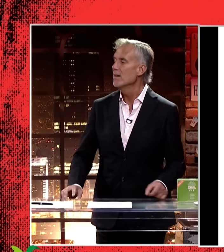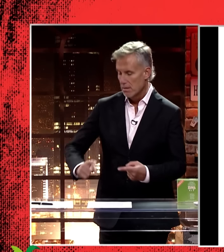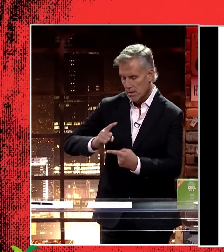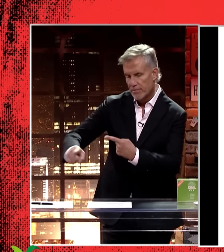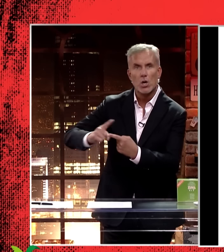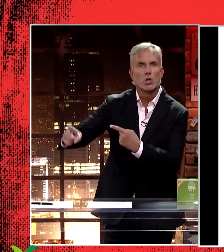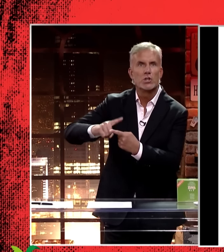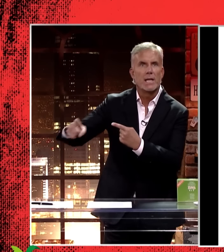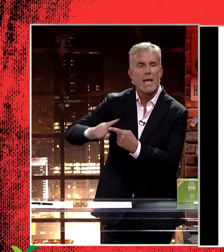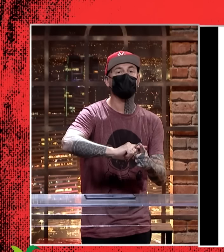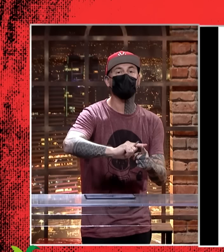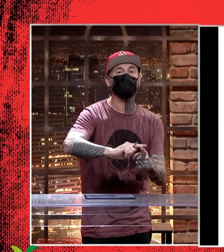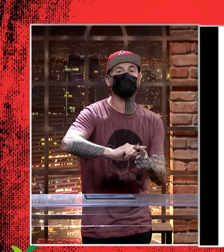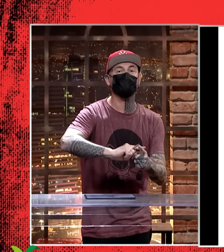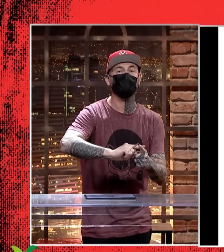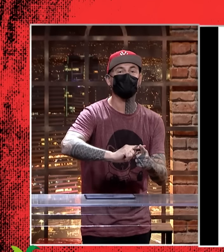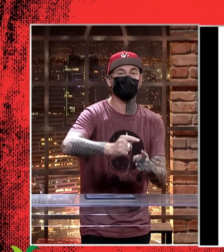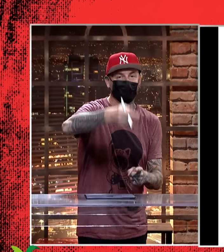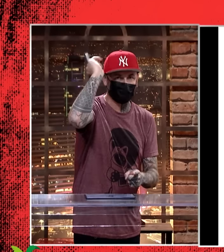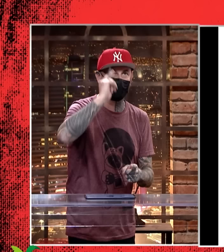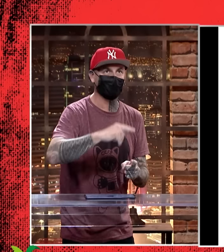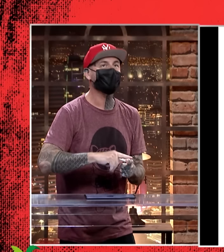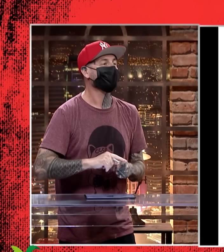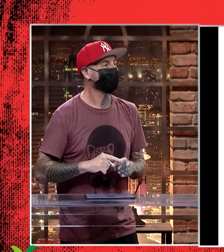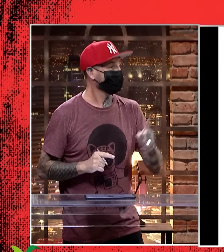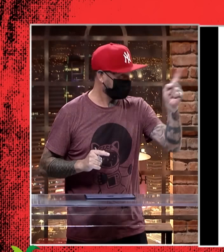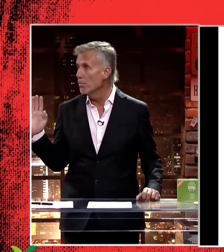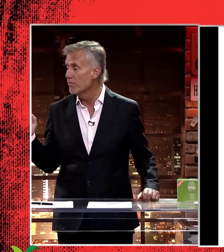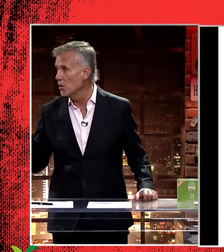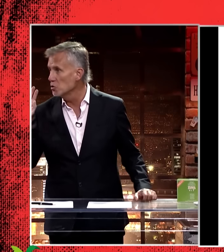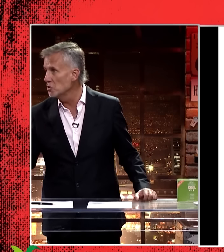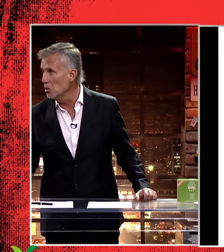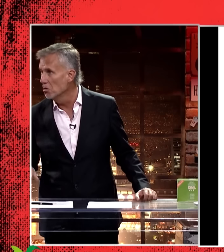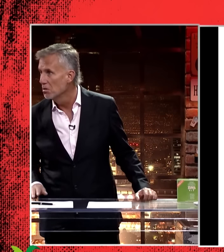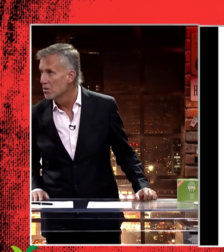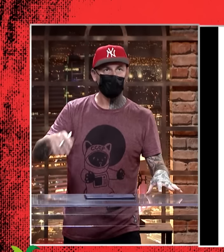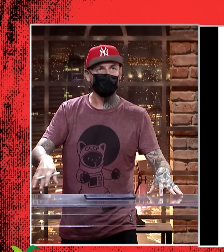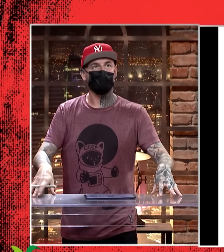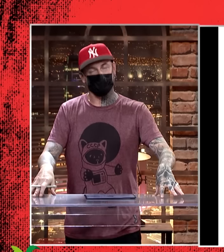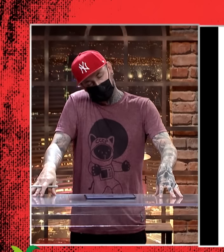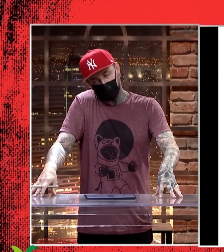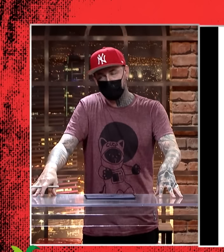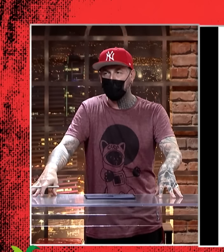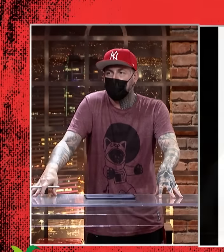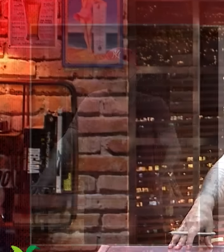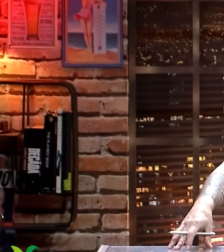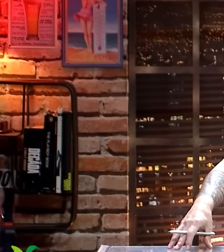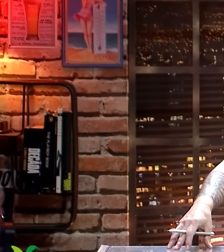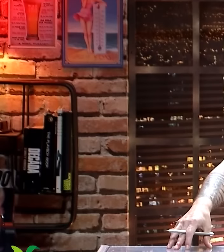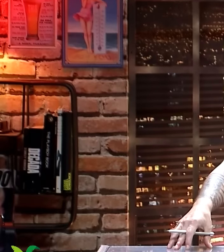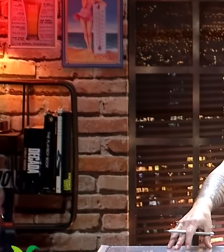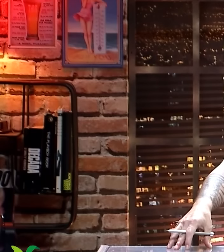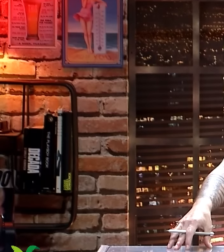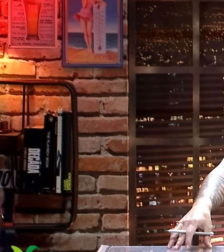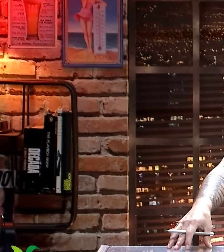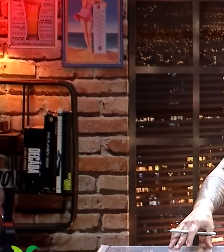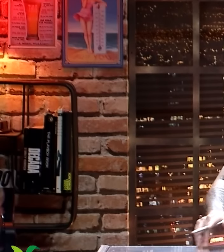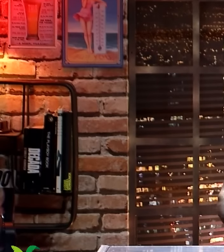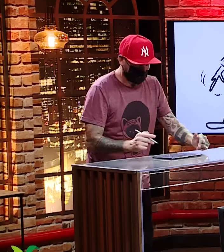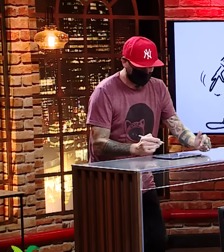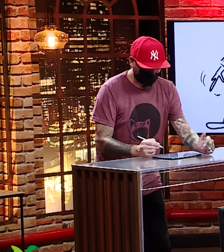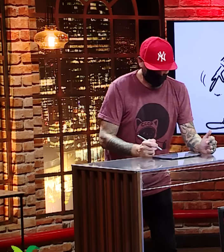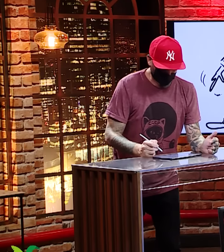bailable, ¿ah? ¿Eh? Filo contigo, no estoy ahí. Y de ahí quedó, Filo Contigo. Filo, ¿qué tanto filo? Ahí